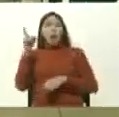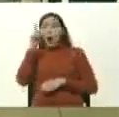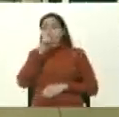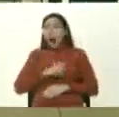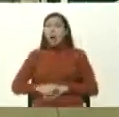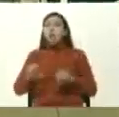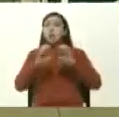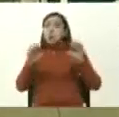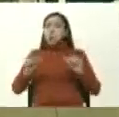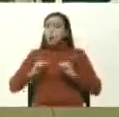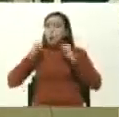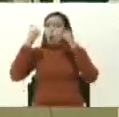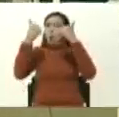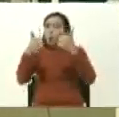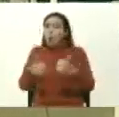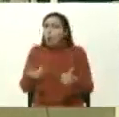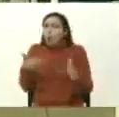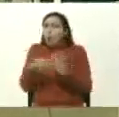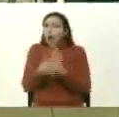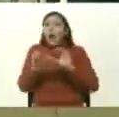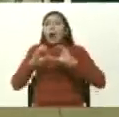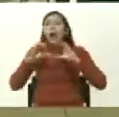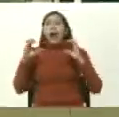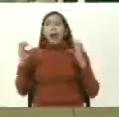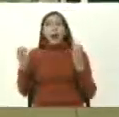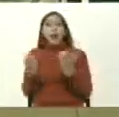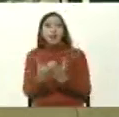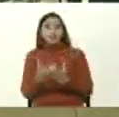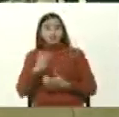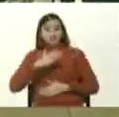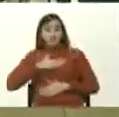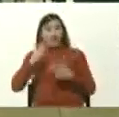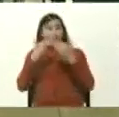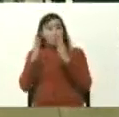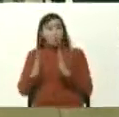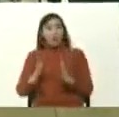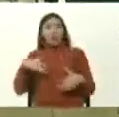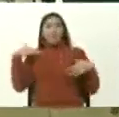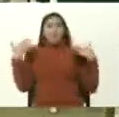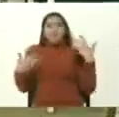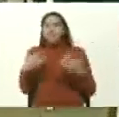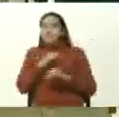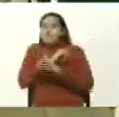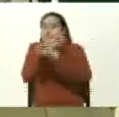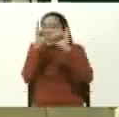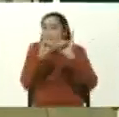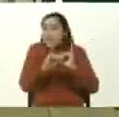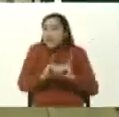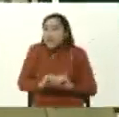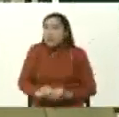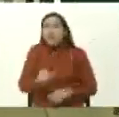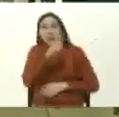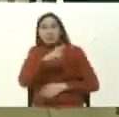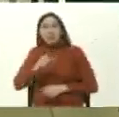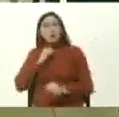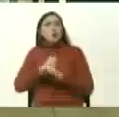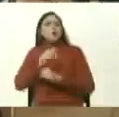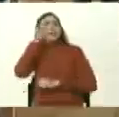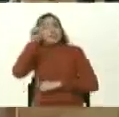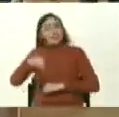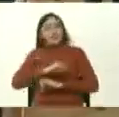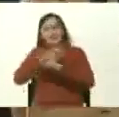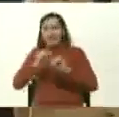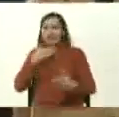un gran inicio a clases. Mis estudiantes se encuentran muy felices, el personal completo. Gracias.